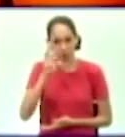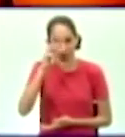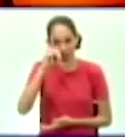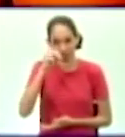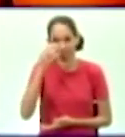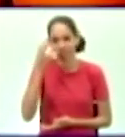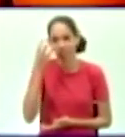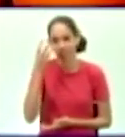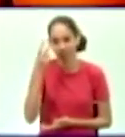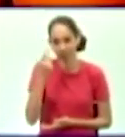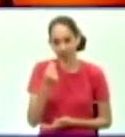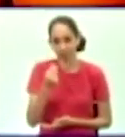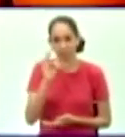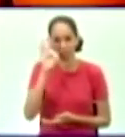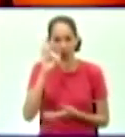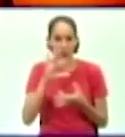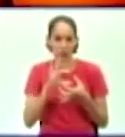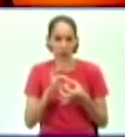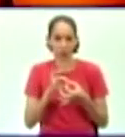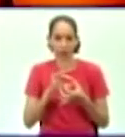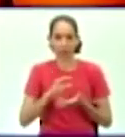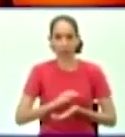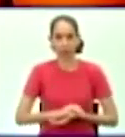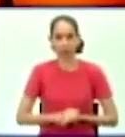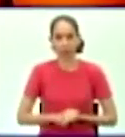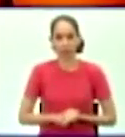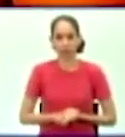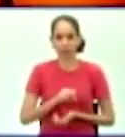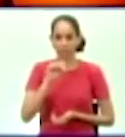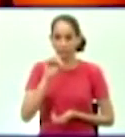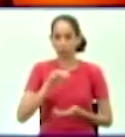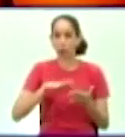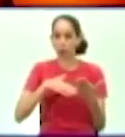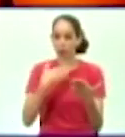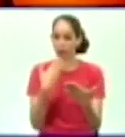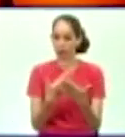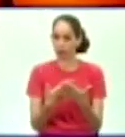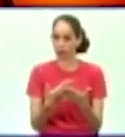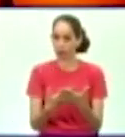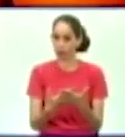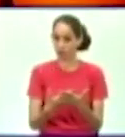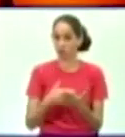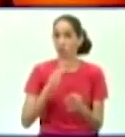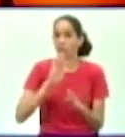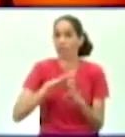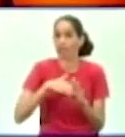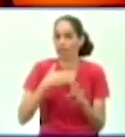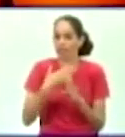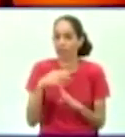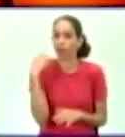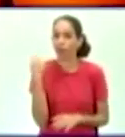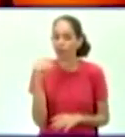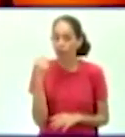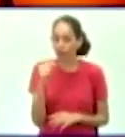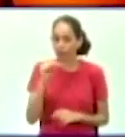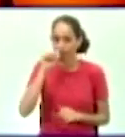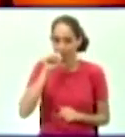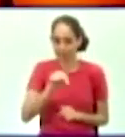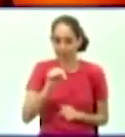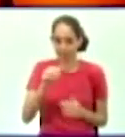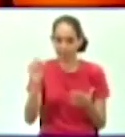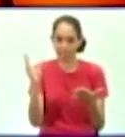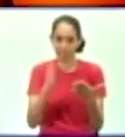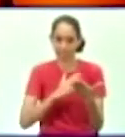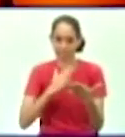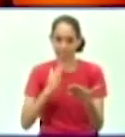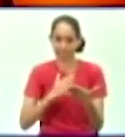programa de estudio de 8º grado. Te propongo que el resto de los incisos de este ejercicio lo